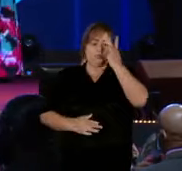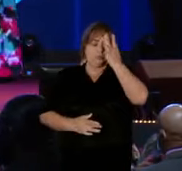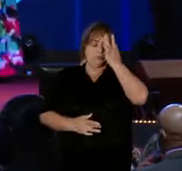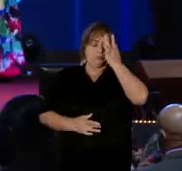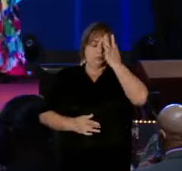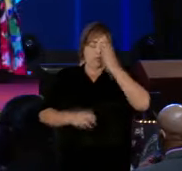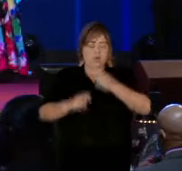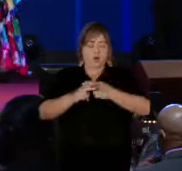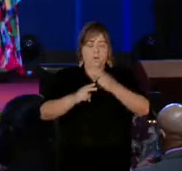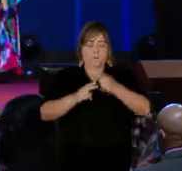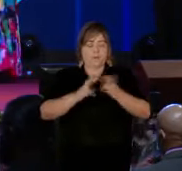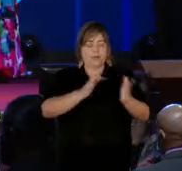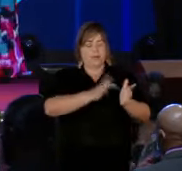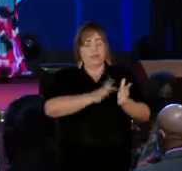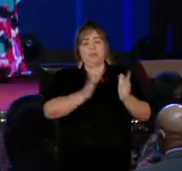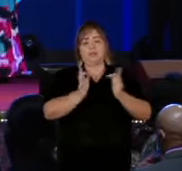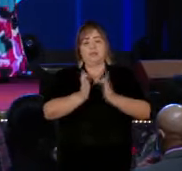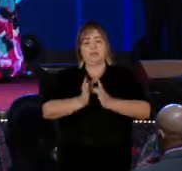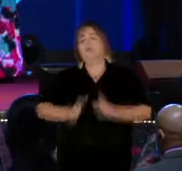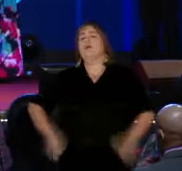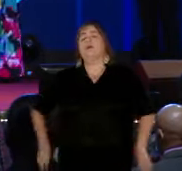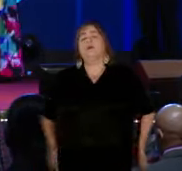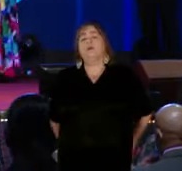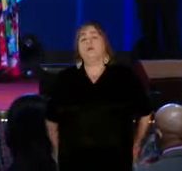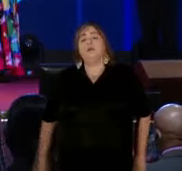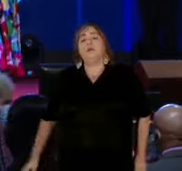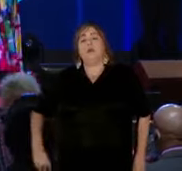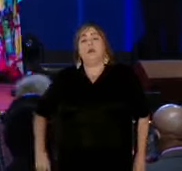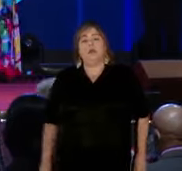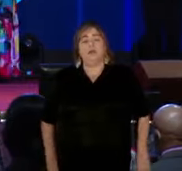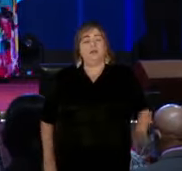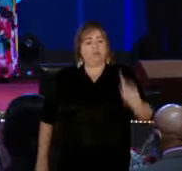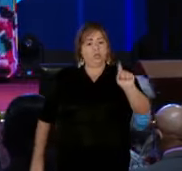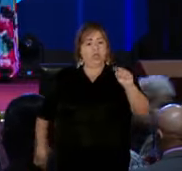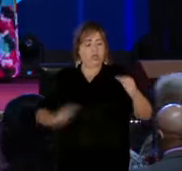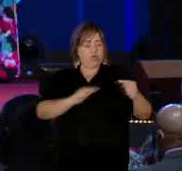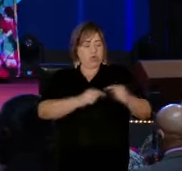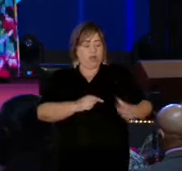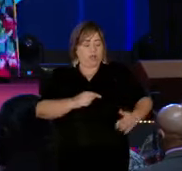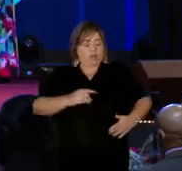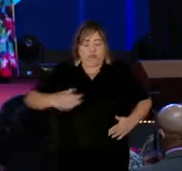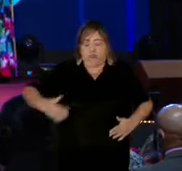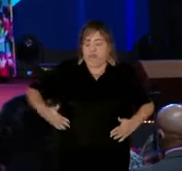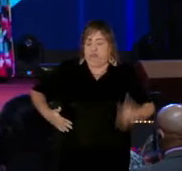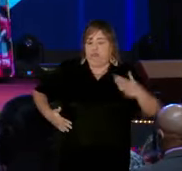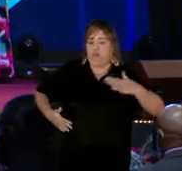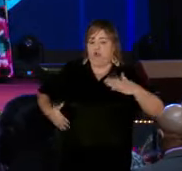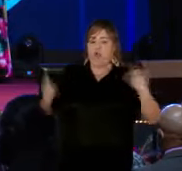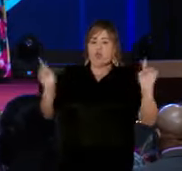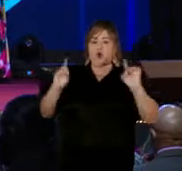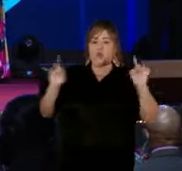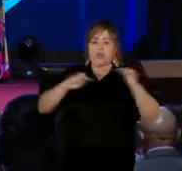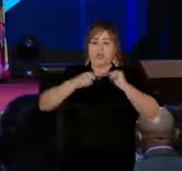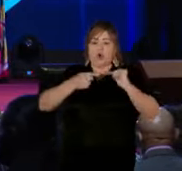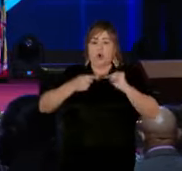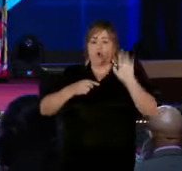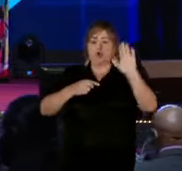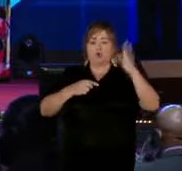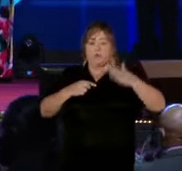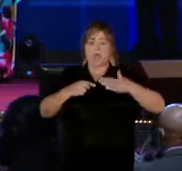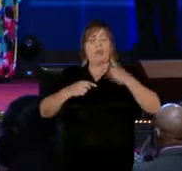Padre, en el nombre de Jesús, póngase la mano en el lugar afectado. Señor, tu palabra